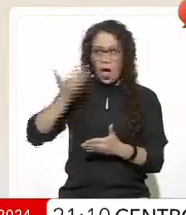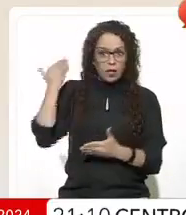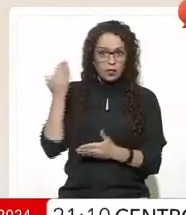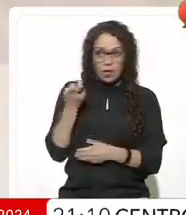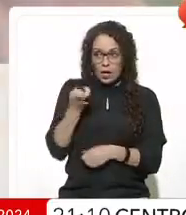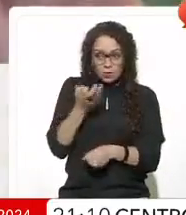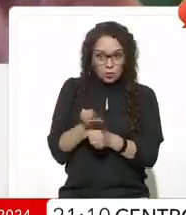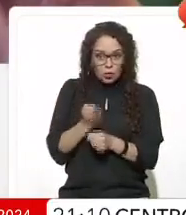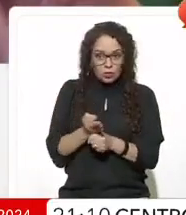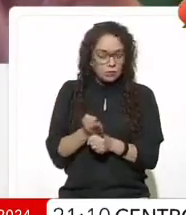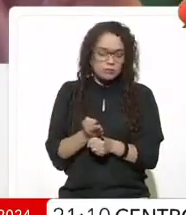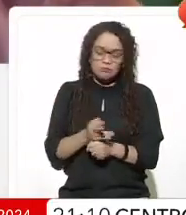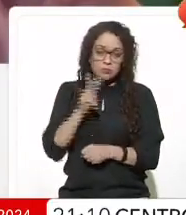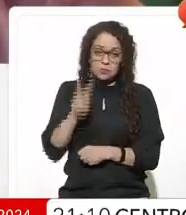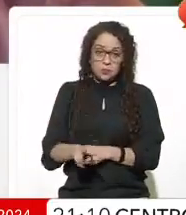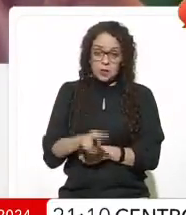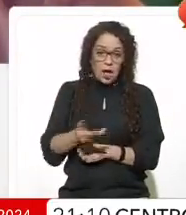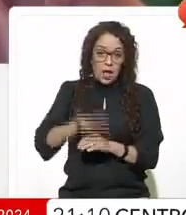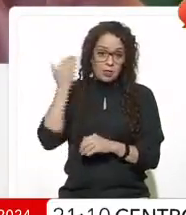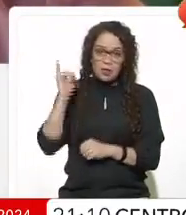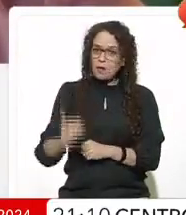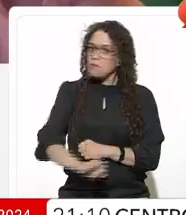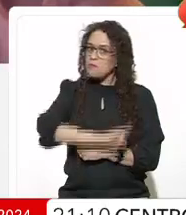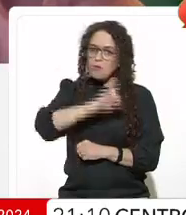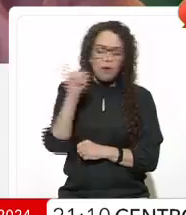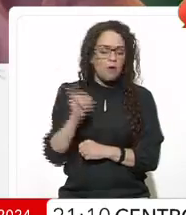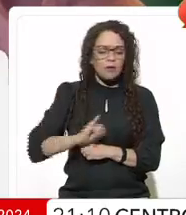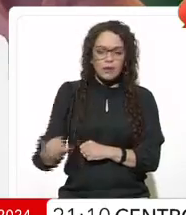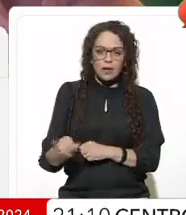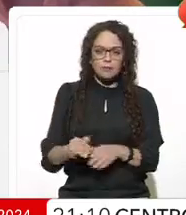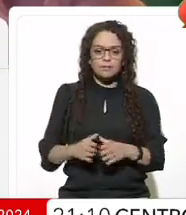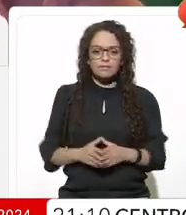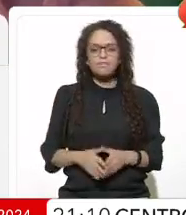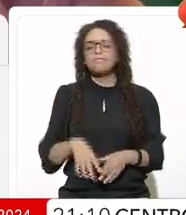No. ¿Bajo qué escenario, Andrés,